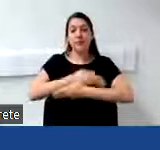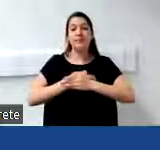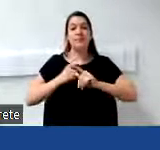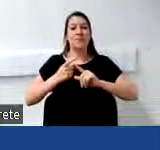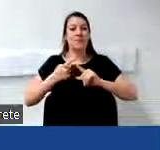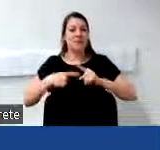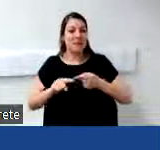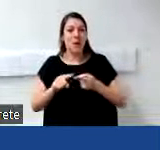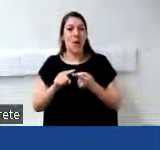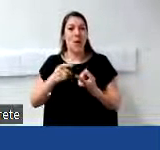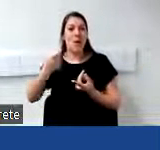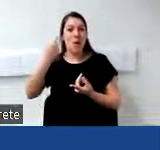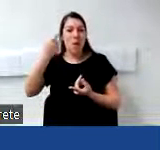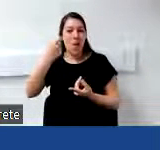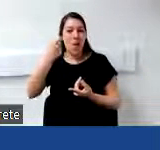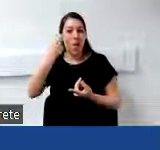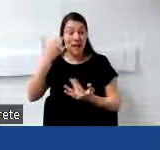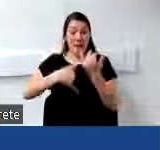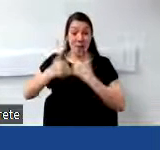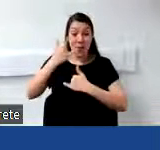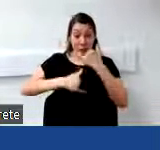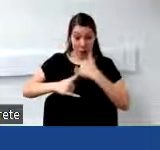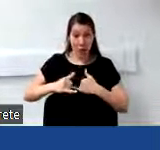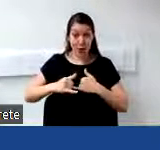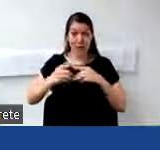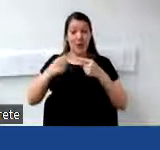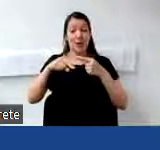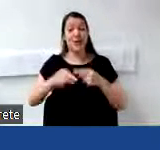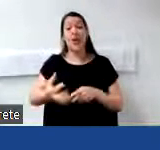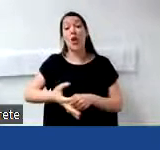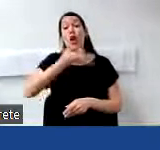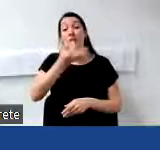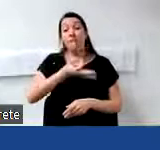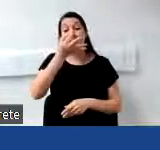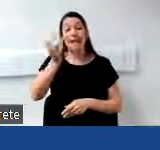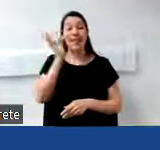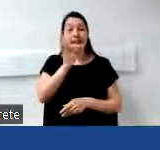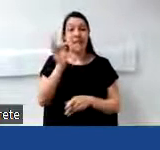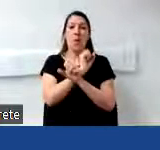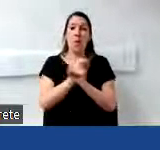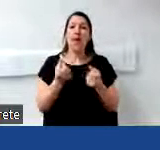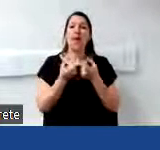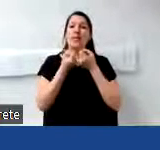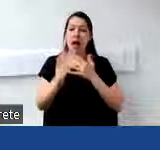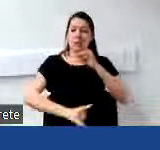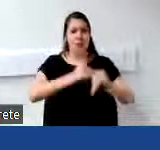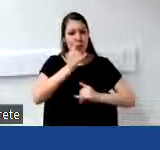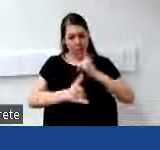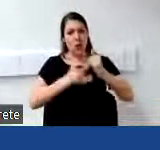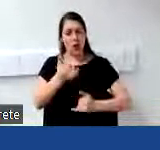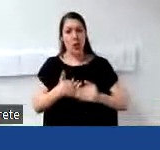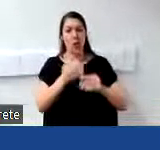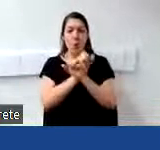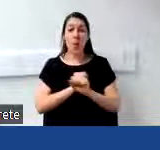la información y conocimiento necesario. Parte de estas jornadas tienen que ver con poder brindar herramientas en ese sentido,